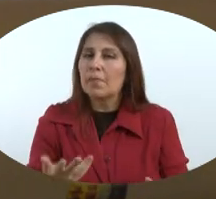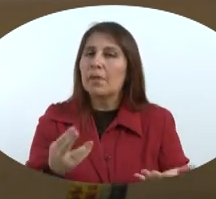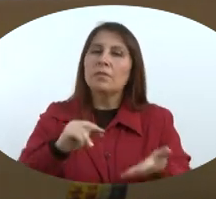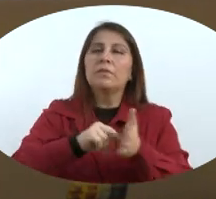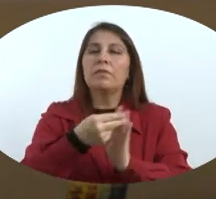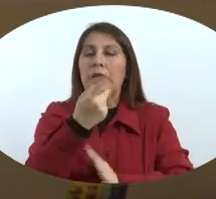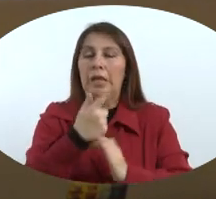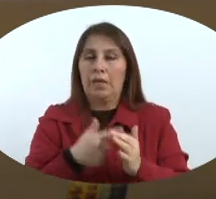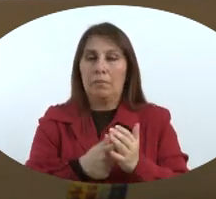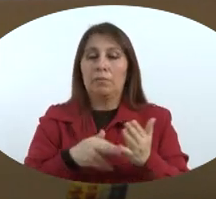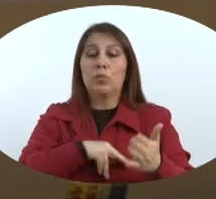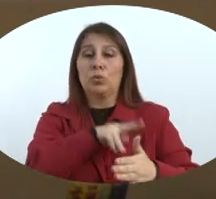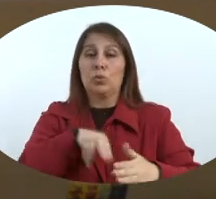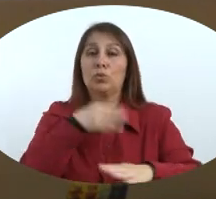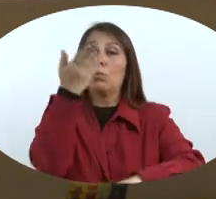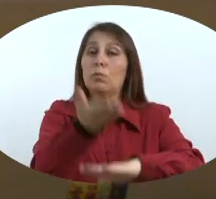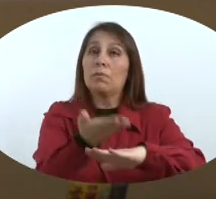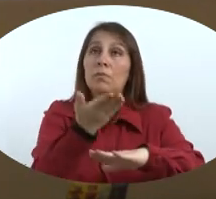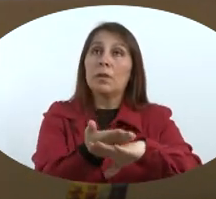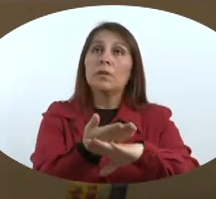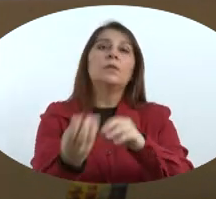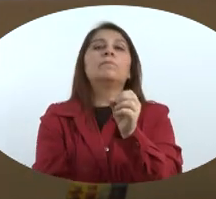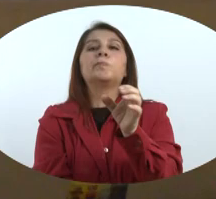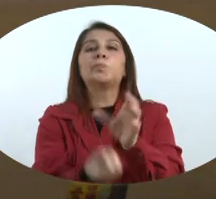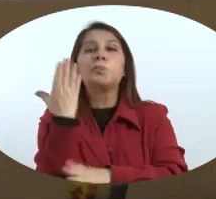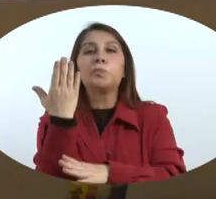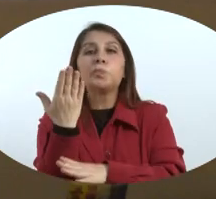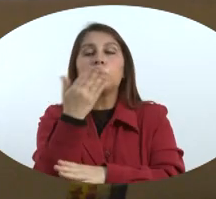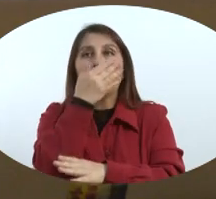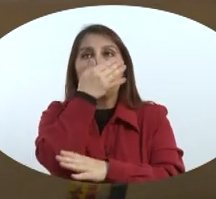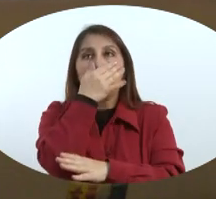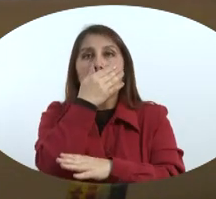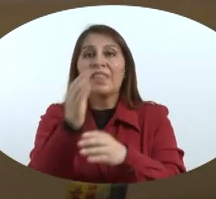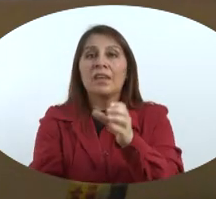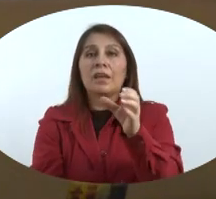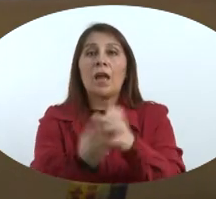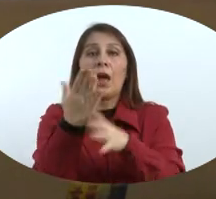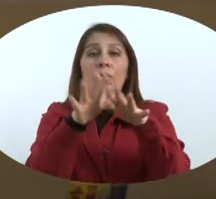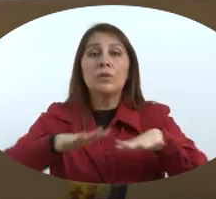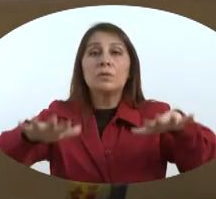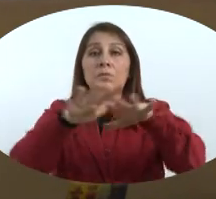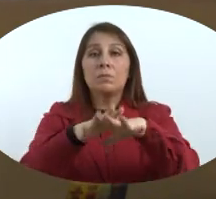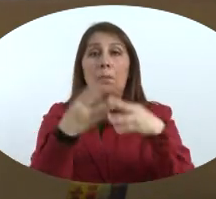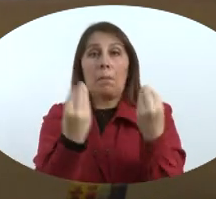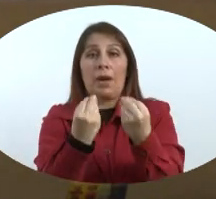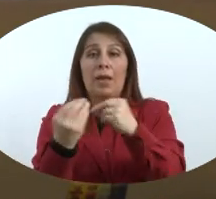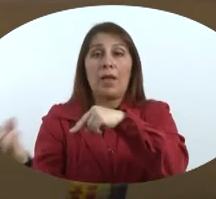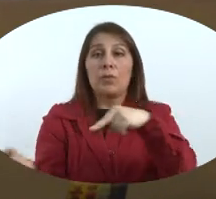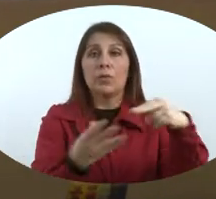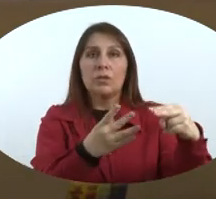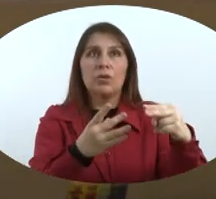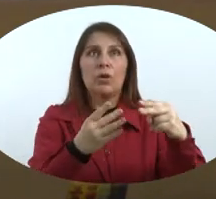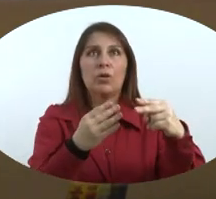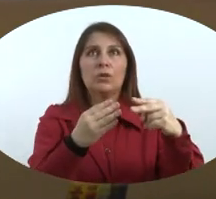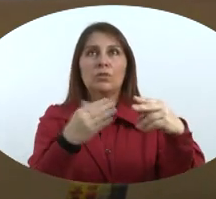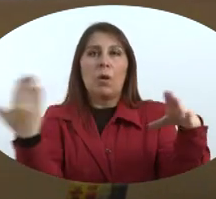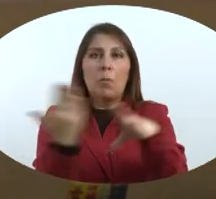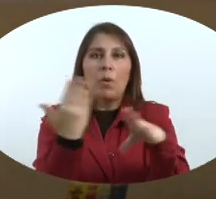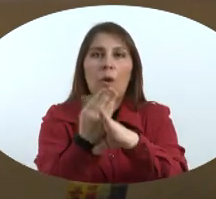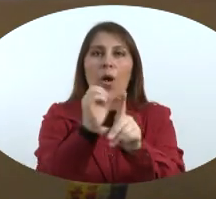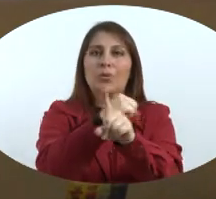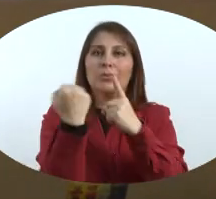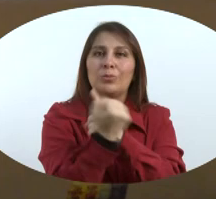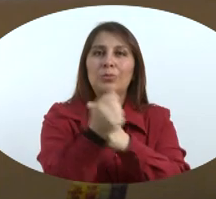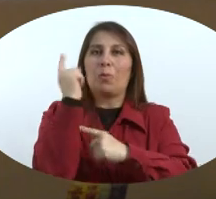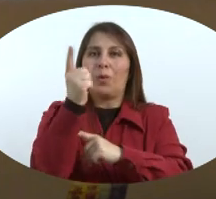específicamente planteamos realizar una cátedra en donde la educación se vea problematizada por la